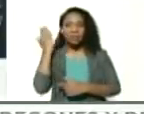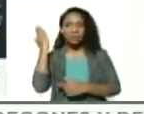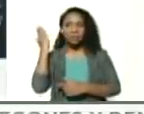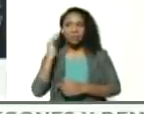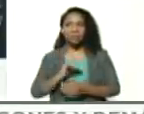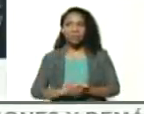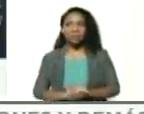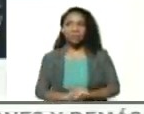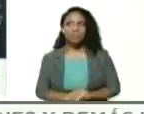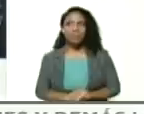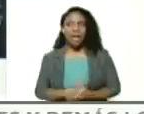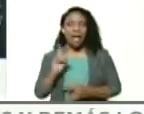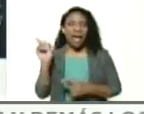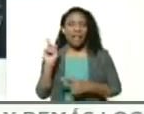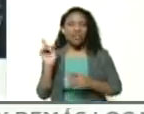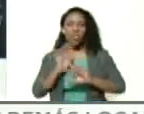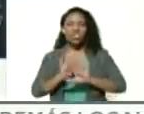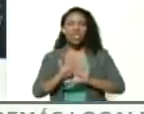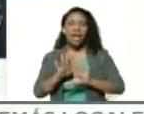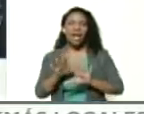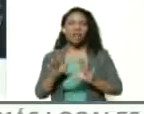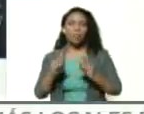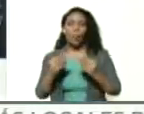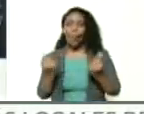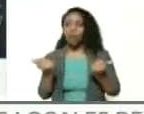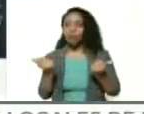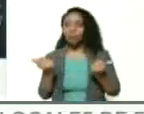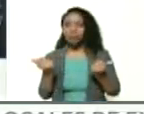Eso desapareció, la CTV, desapareció